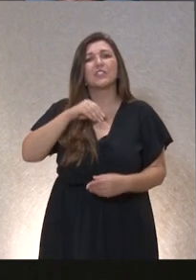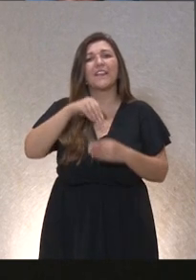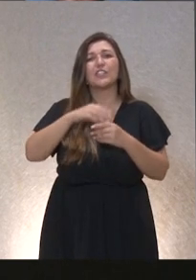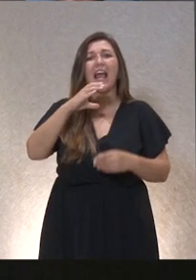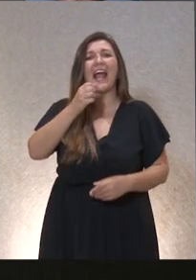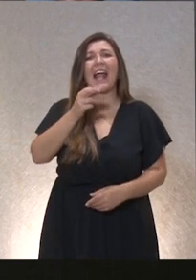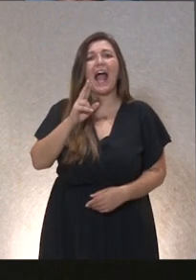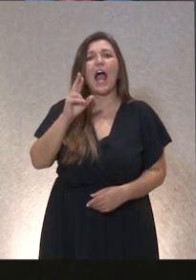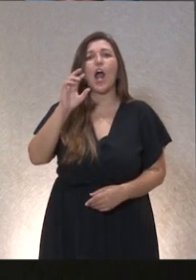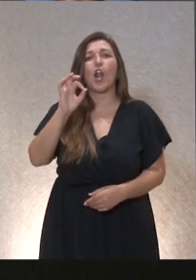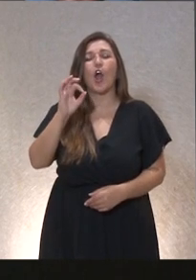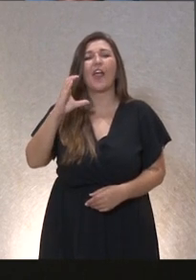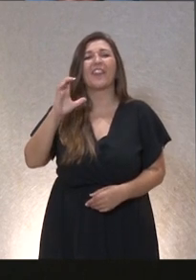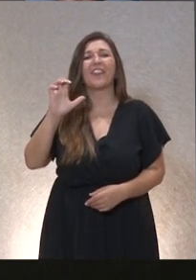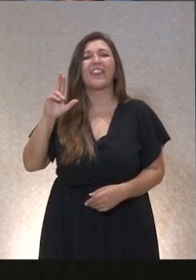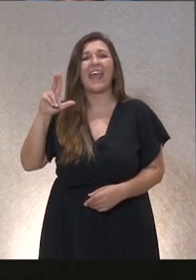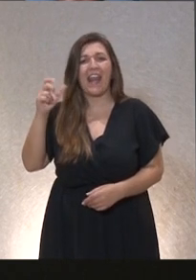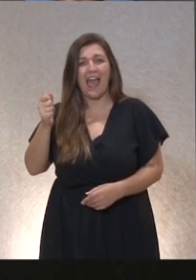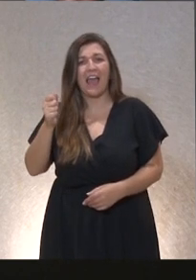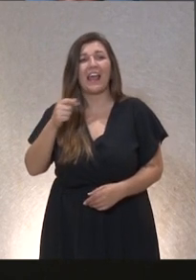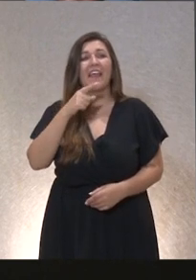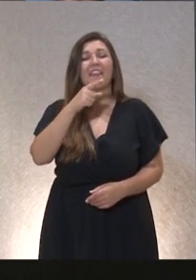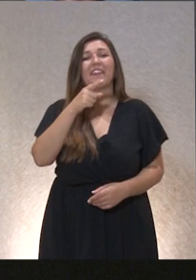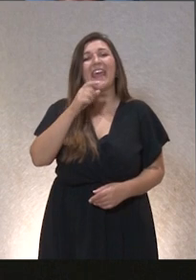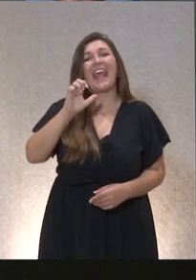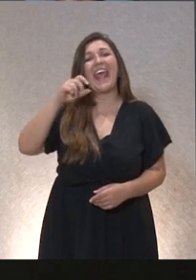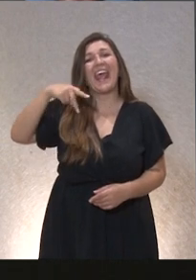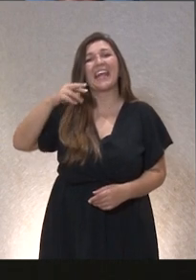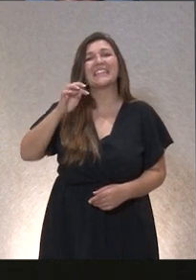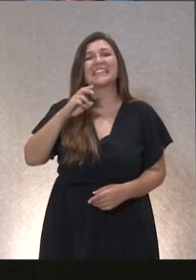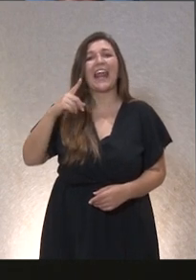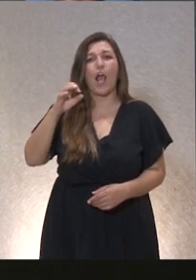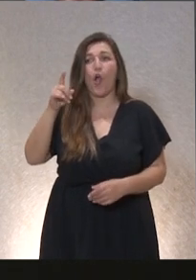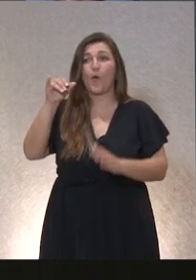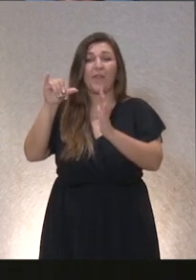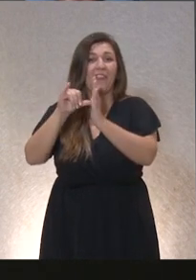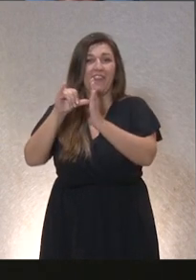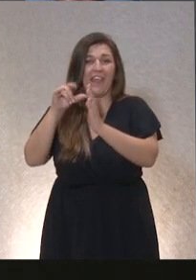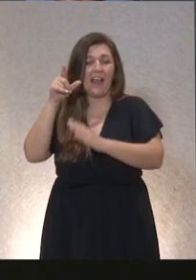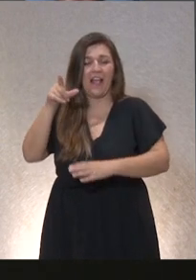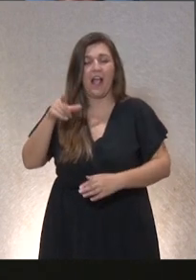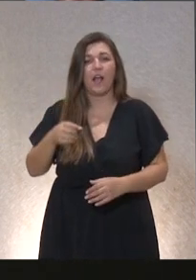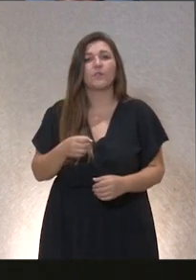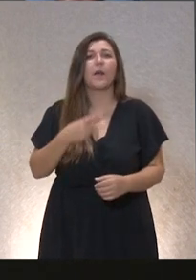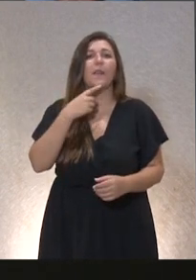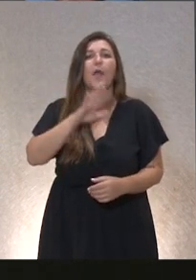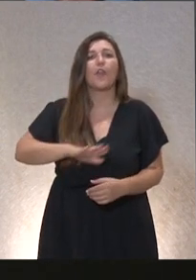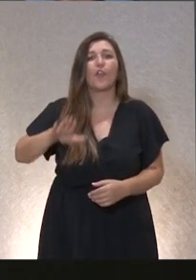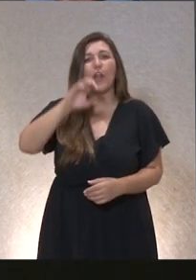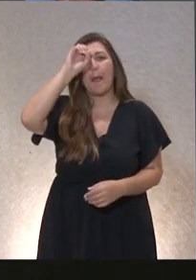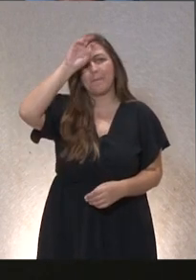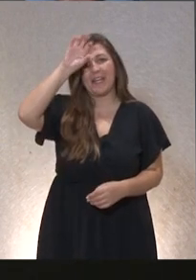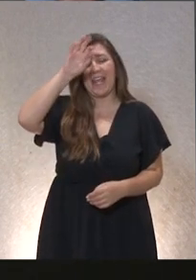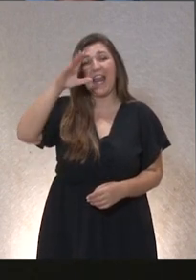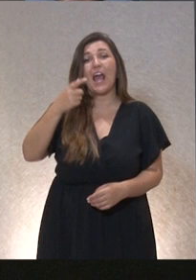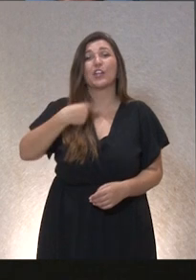carrocera es un núcleo rural en San Martín del Ray Aurelio en el entrego muy cerquita de aquí en plena cuenca minera nuestra residencia nació en el año